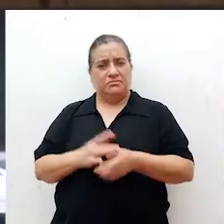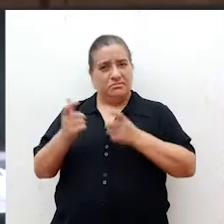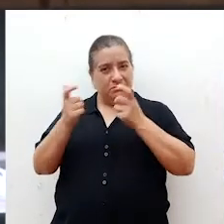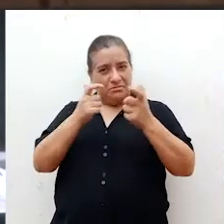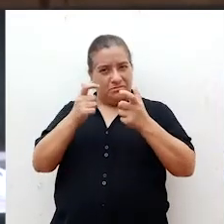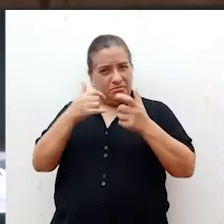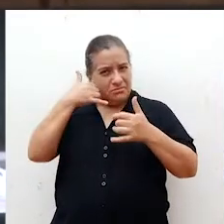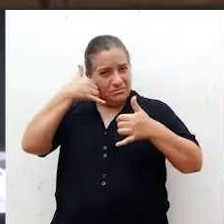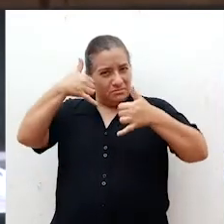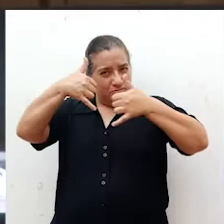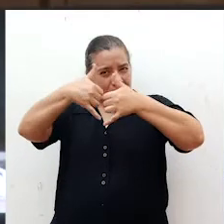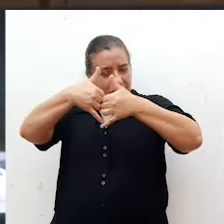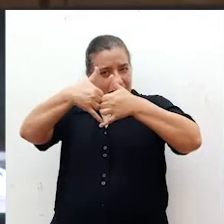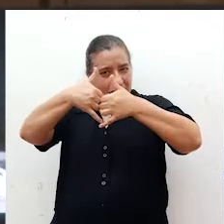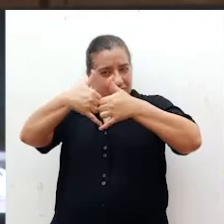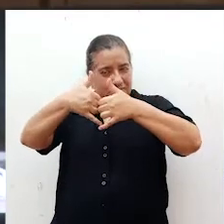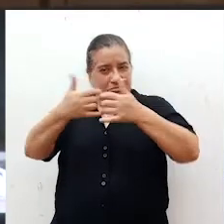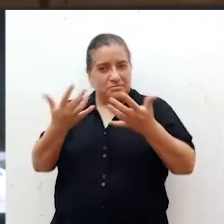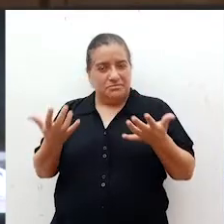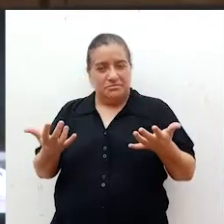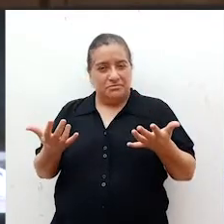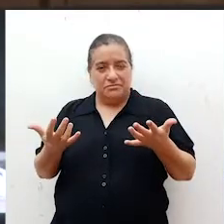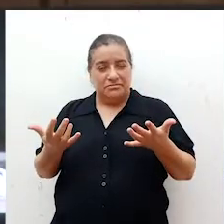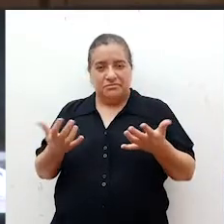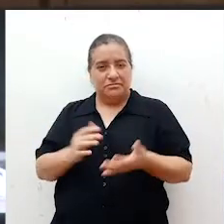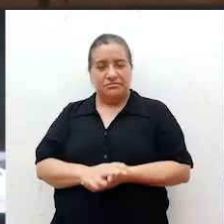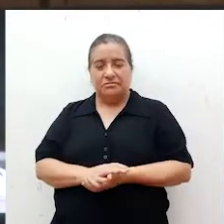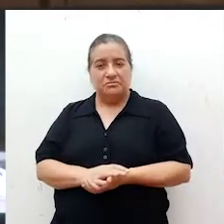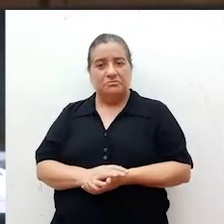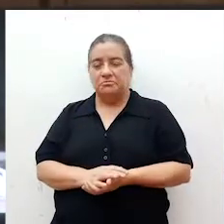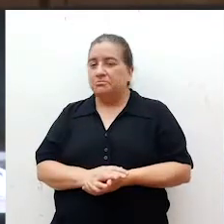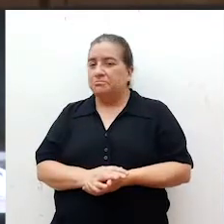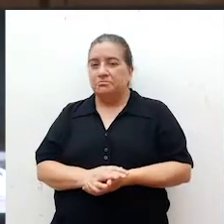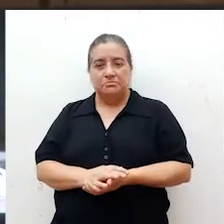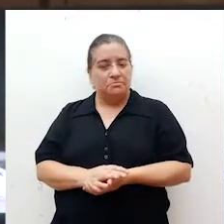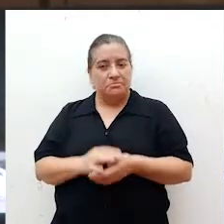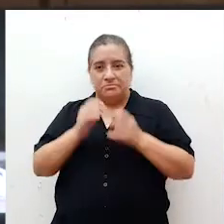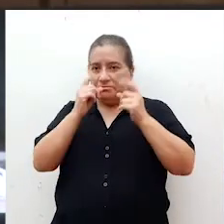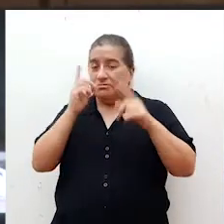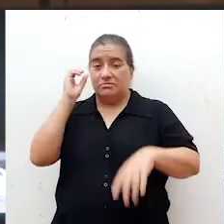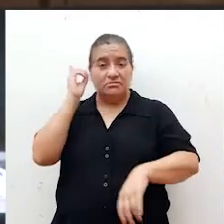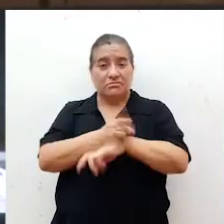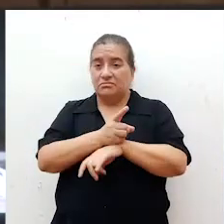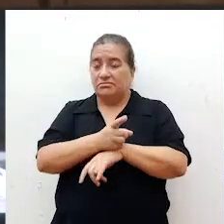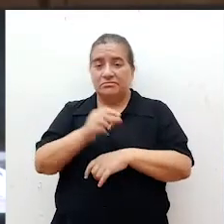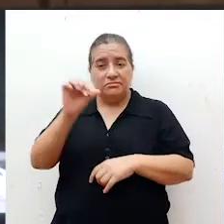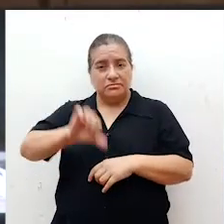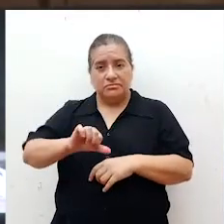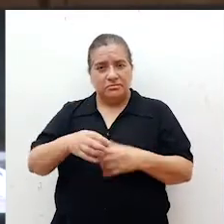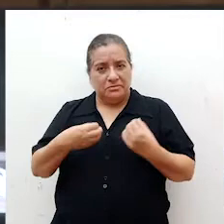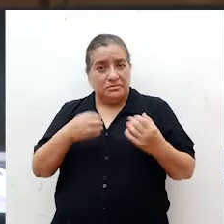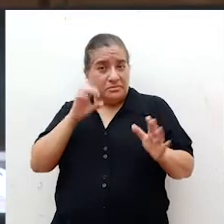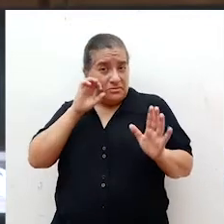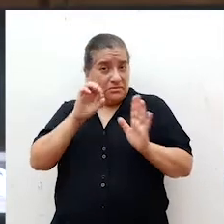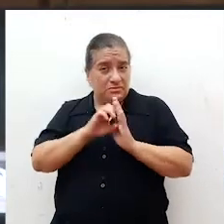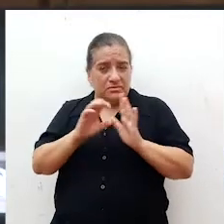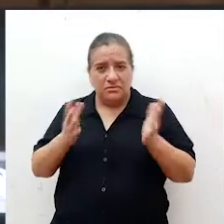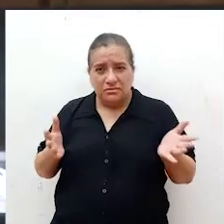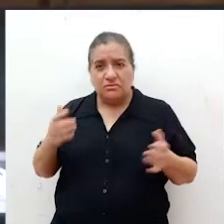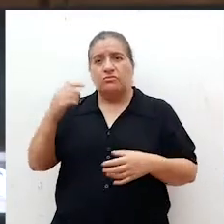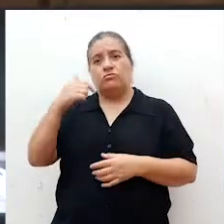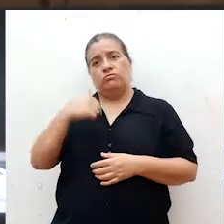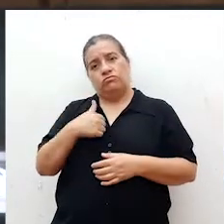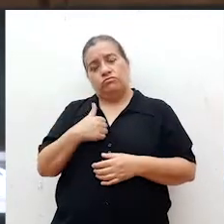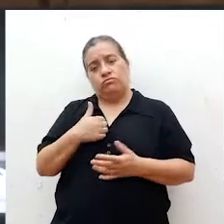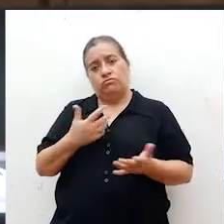contra niñas, la supervisión había sido hecha telefónicamente. Nosotros en ese momento